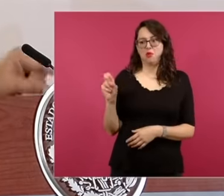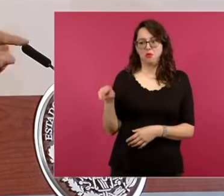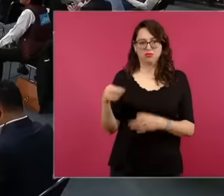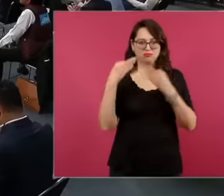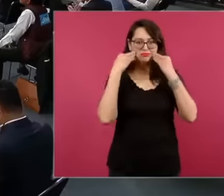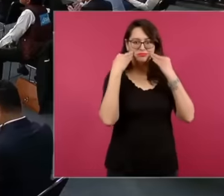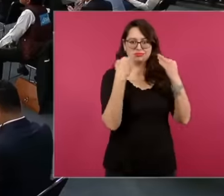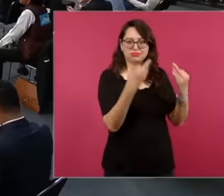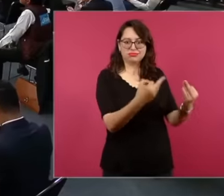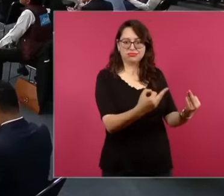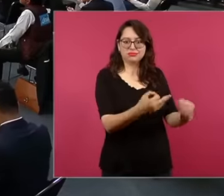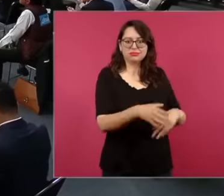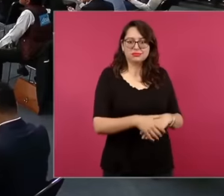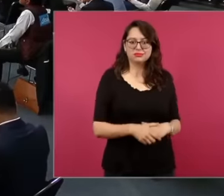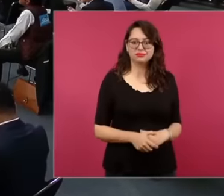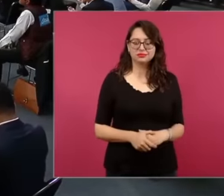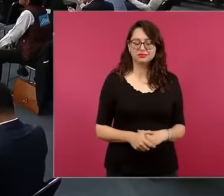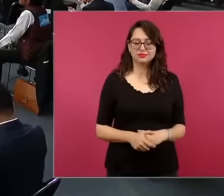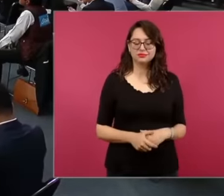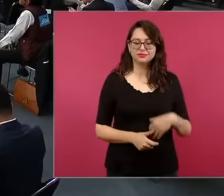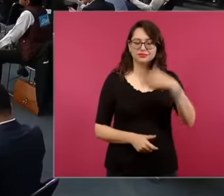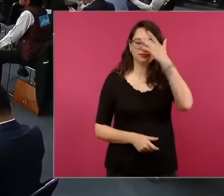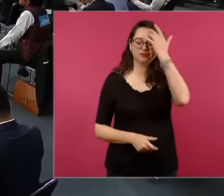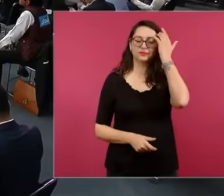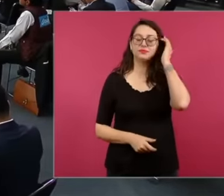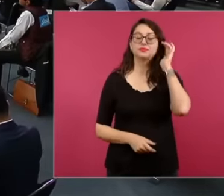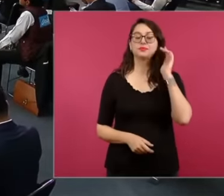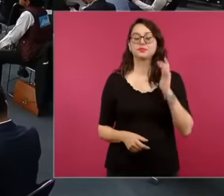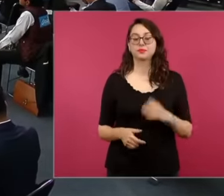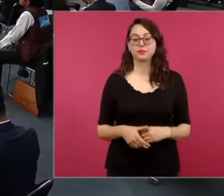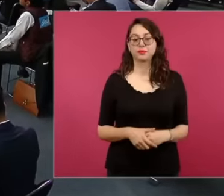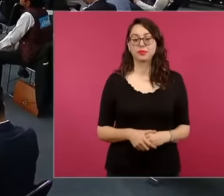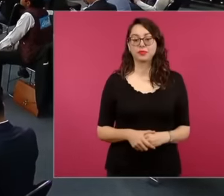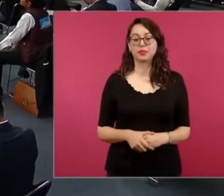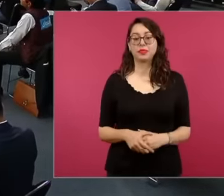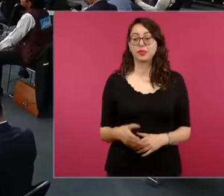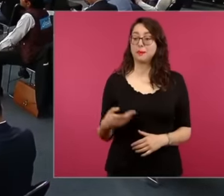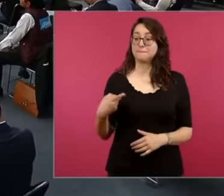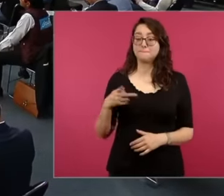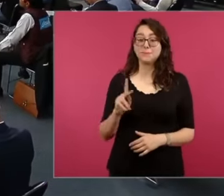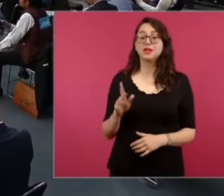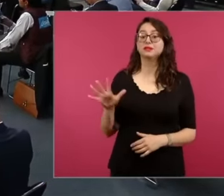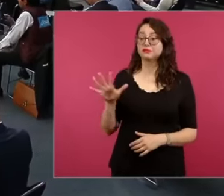Bueno, pues esa gente humilde, pobre, para la que había trabajado,